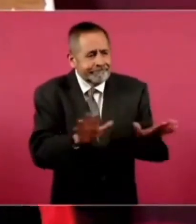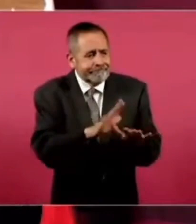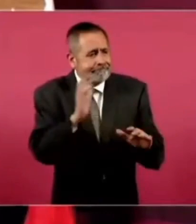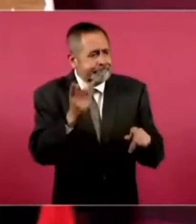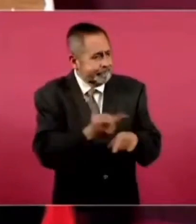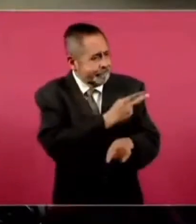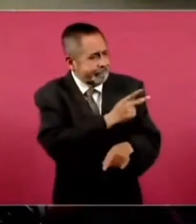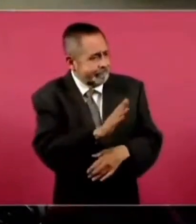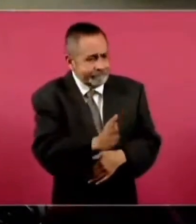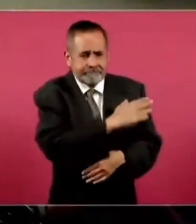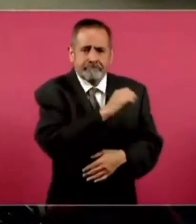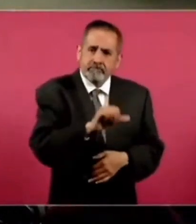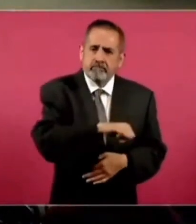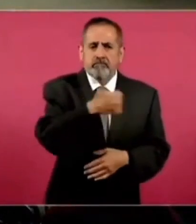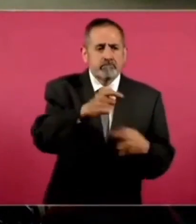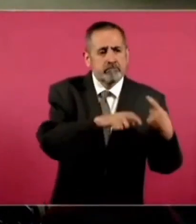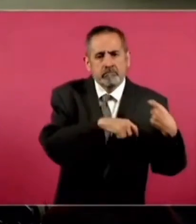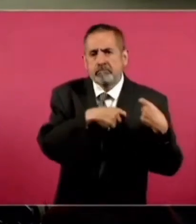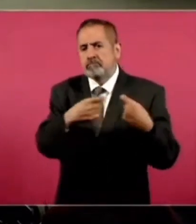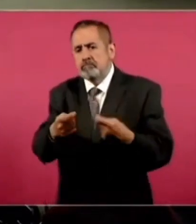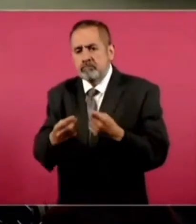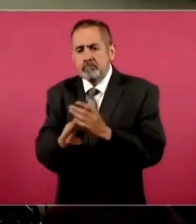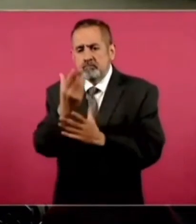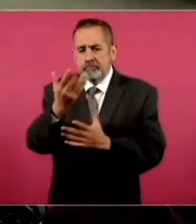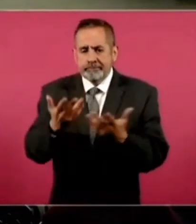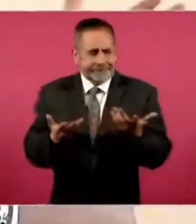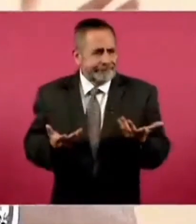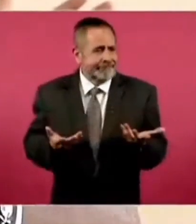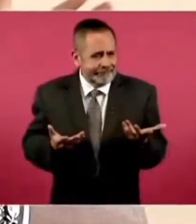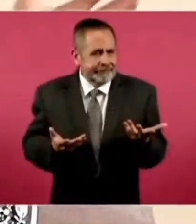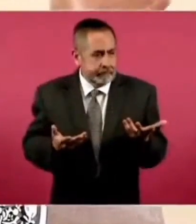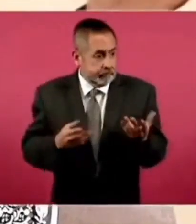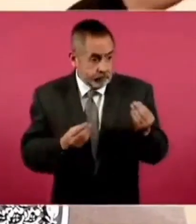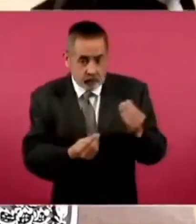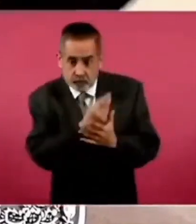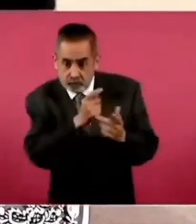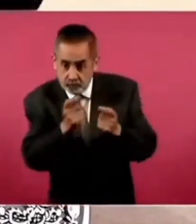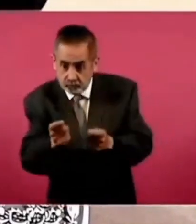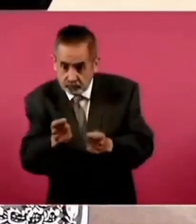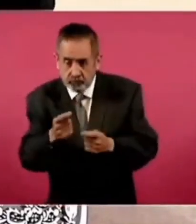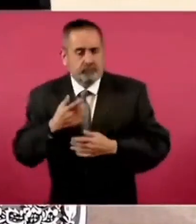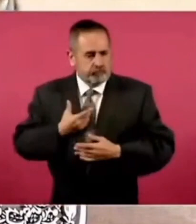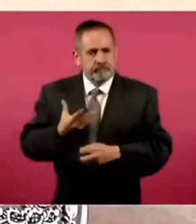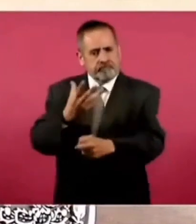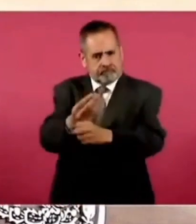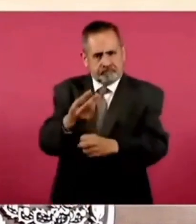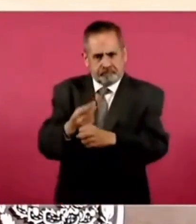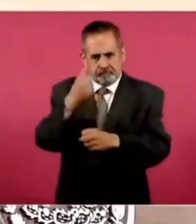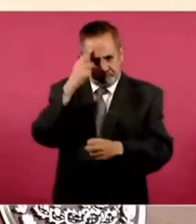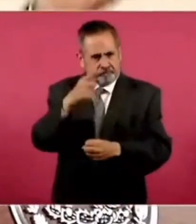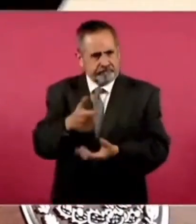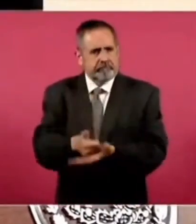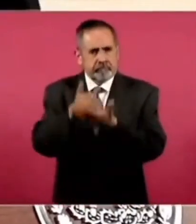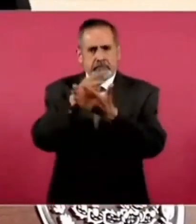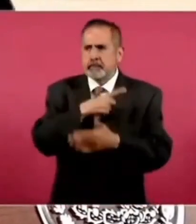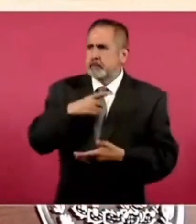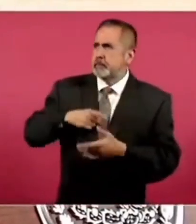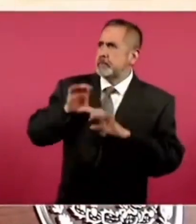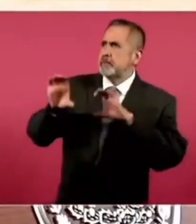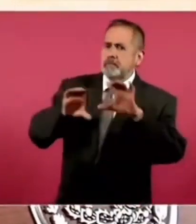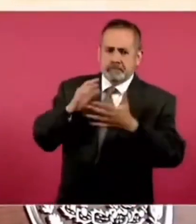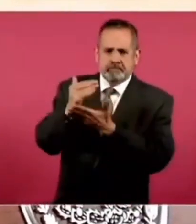Y de esa manera nosotros ayudamos para reestructurar la deuda que se tiene